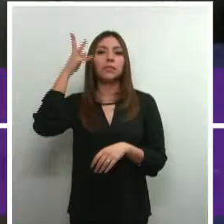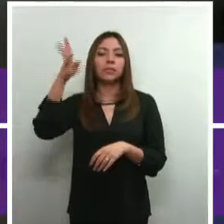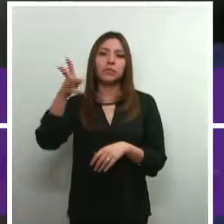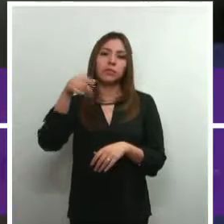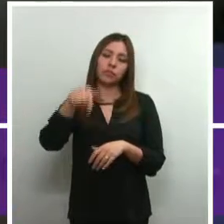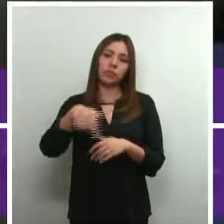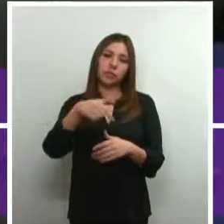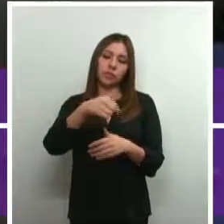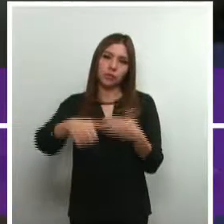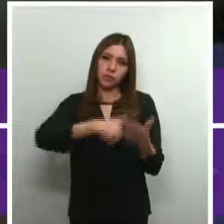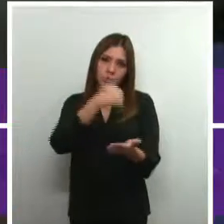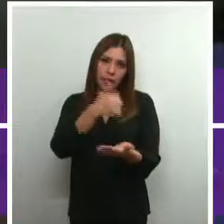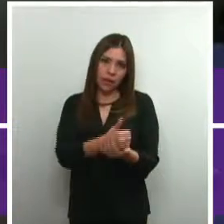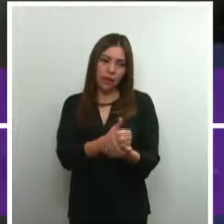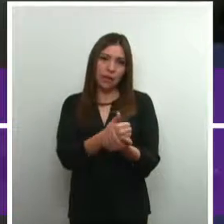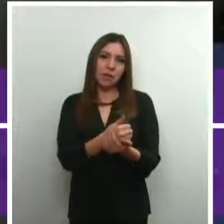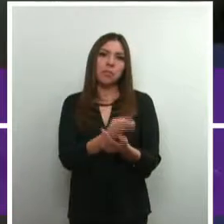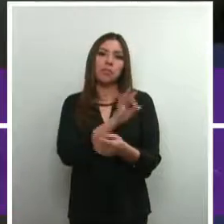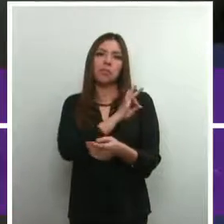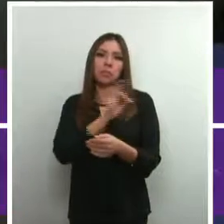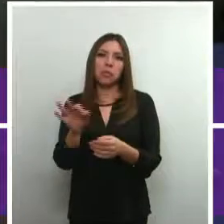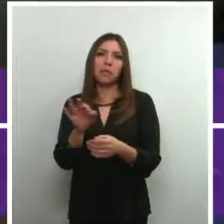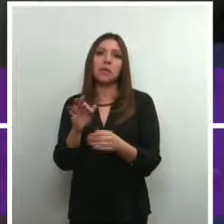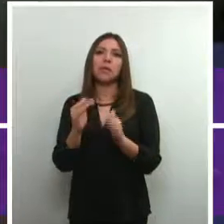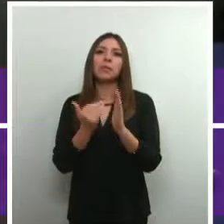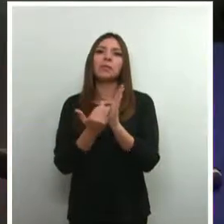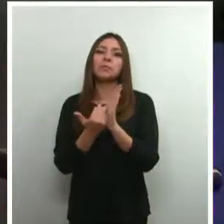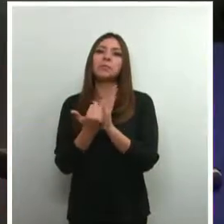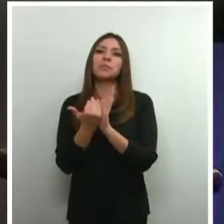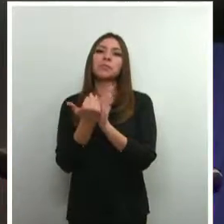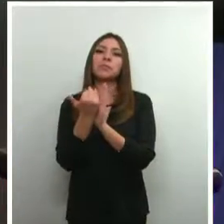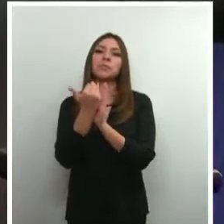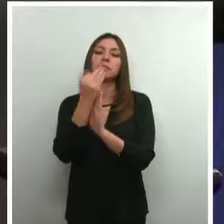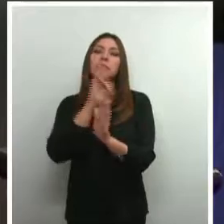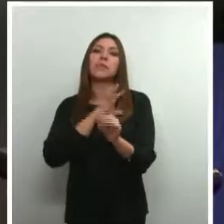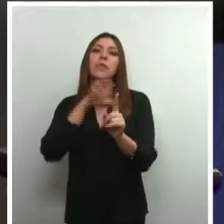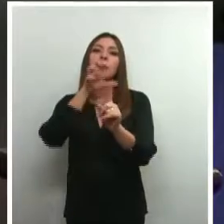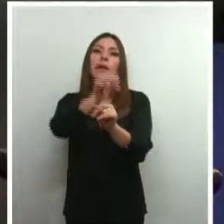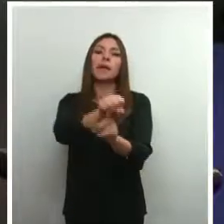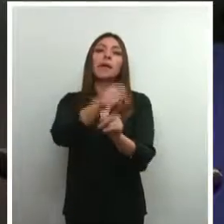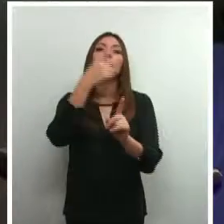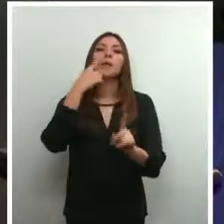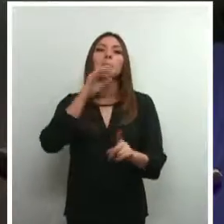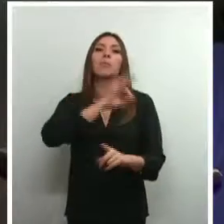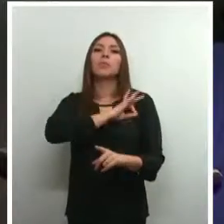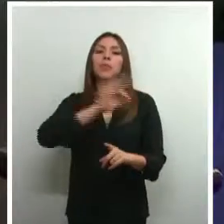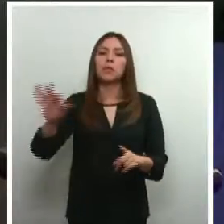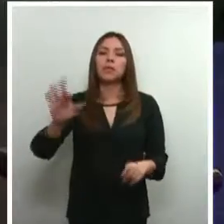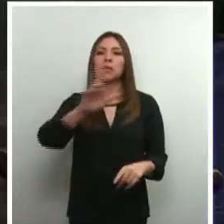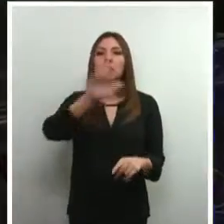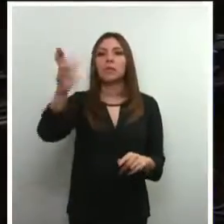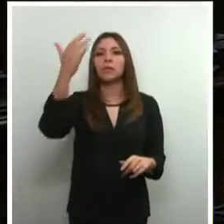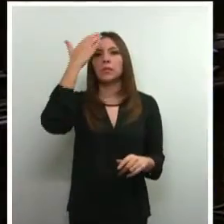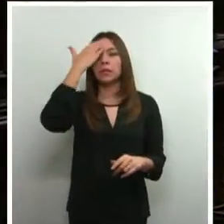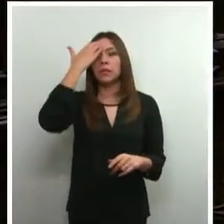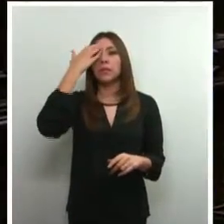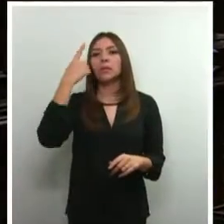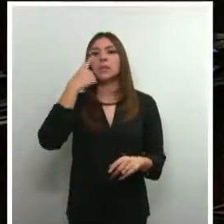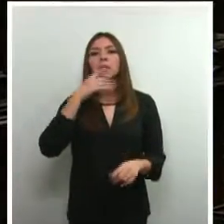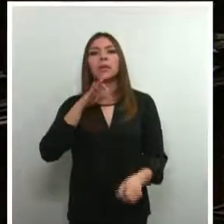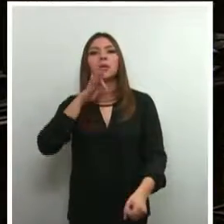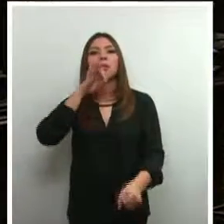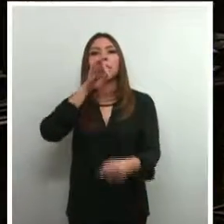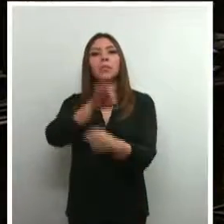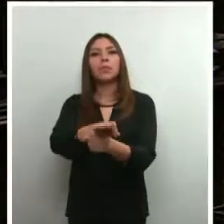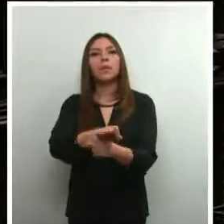ciudad ha alcanzado un nivel tal de civilidad que nos permite reconocer que la protección de